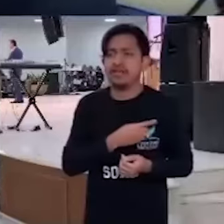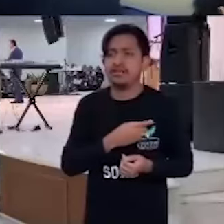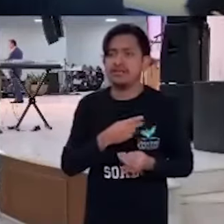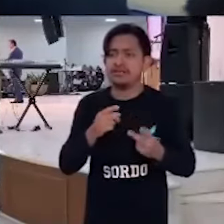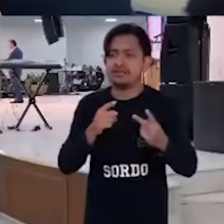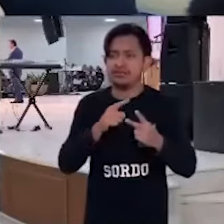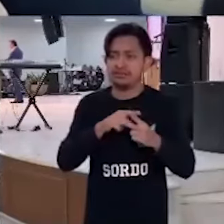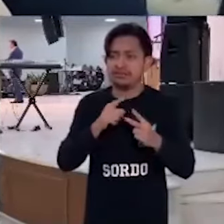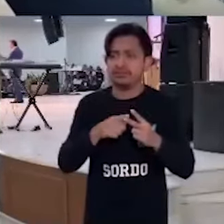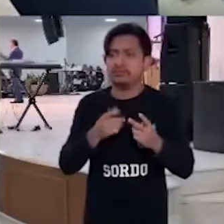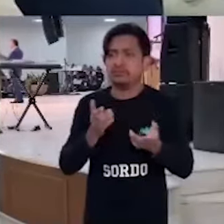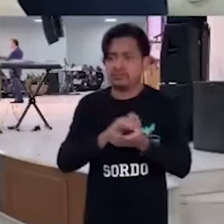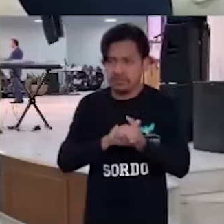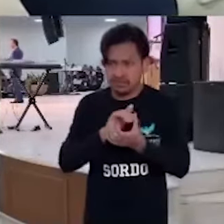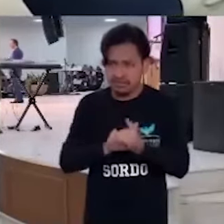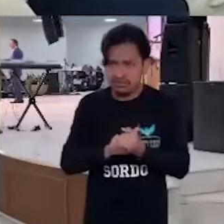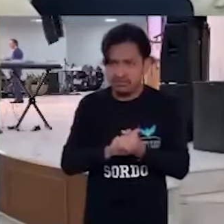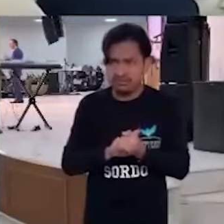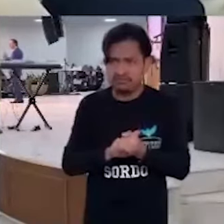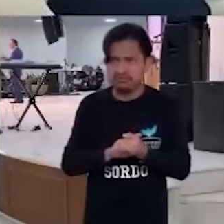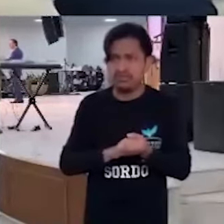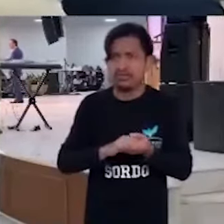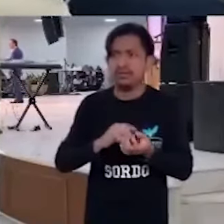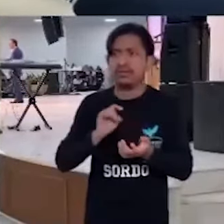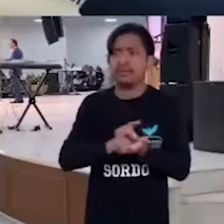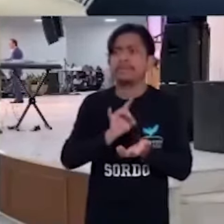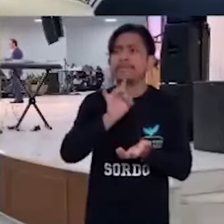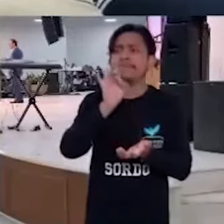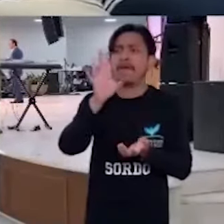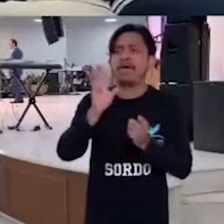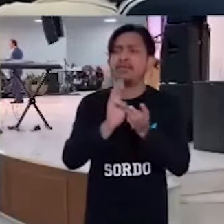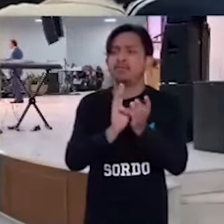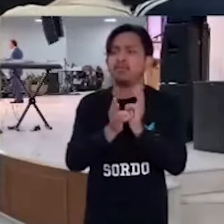eso es bueno. Mandarle mensajes a tu esposa,